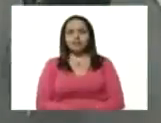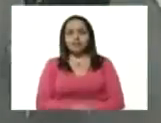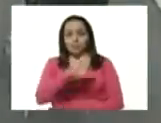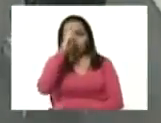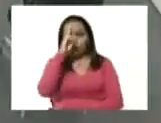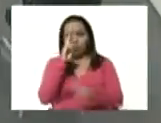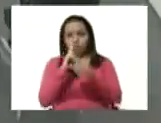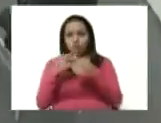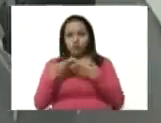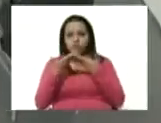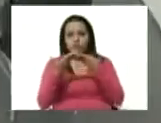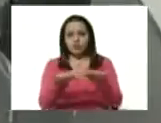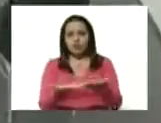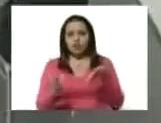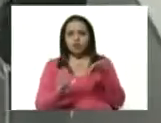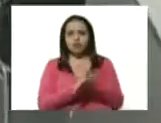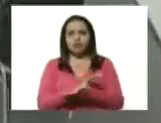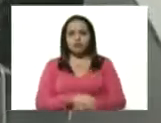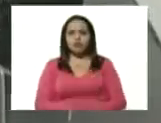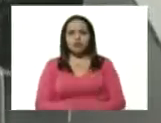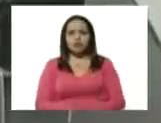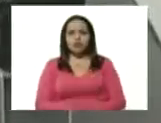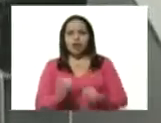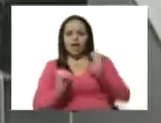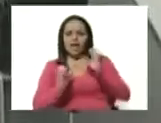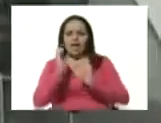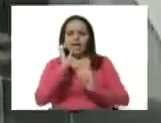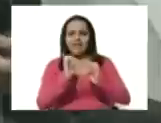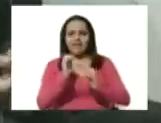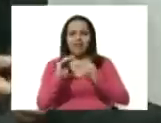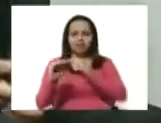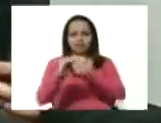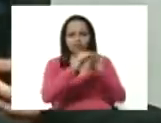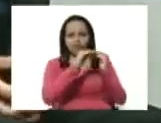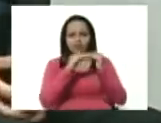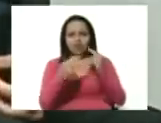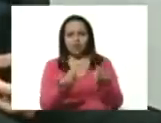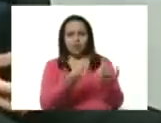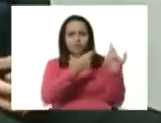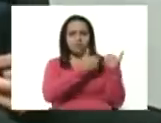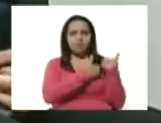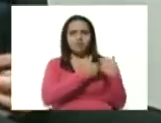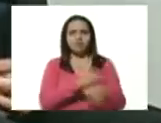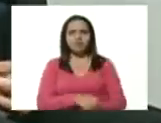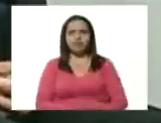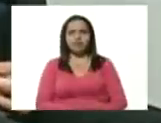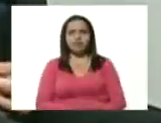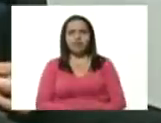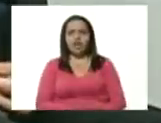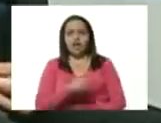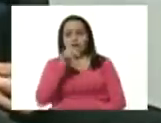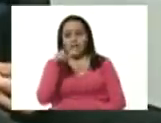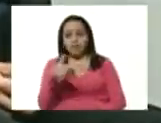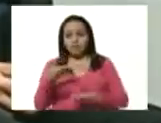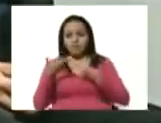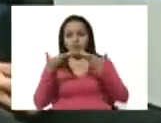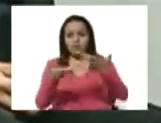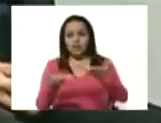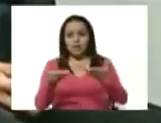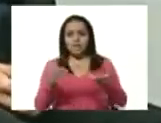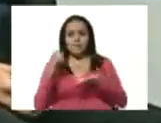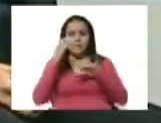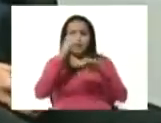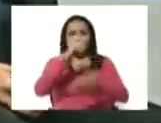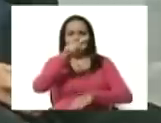Reconocimiento que se otorga bajo las premisas de la ética, pluralidad y responsabilidad. También se otorga el Premio Nacional de Periodismo